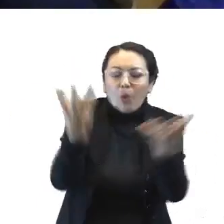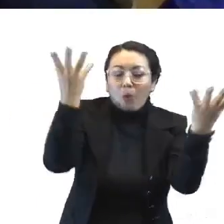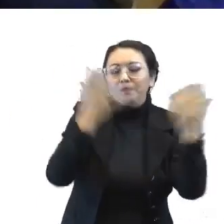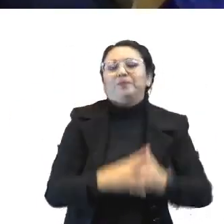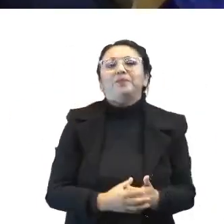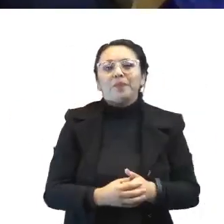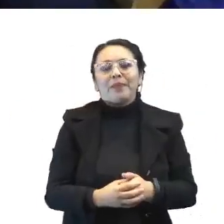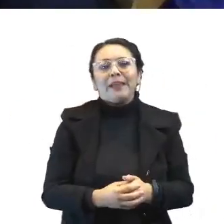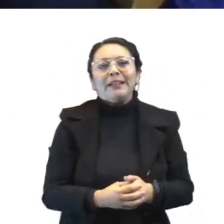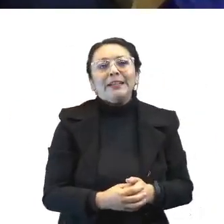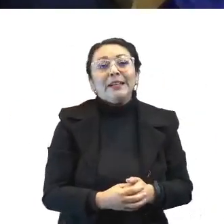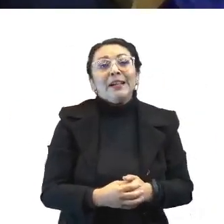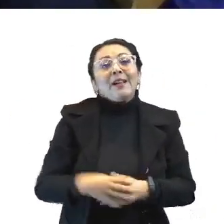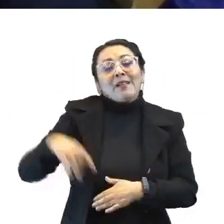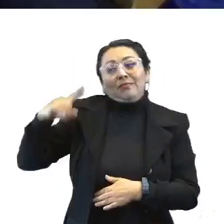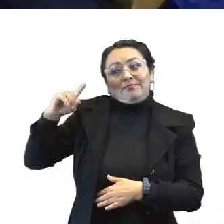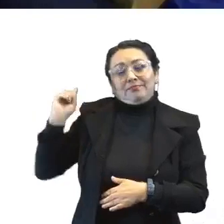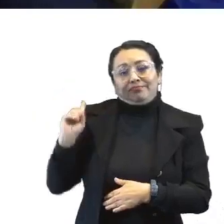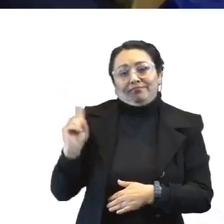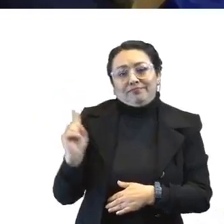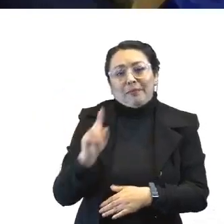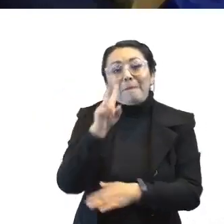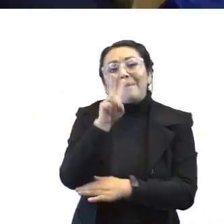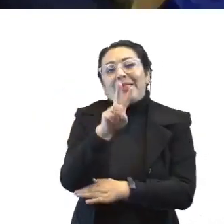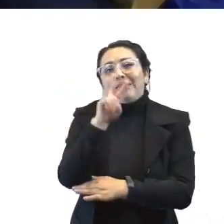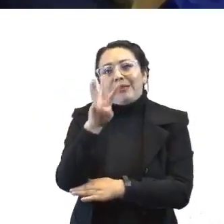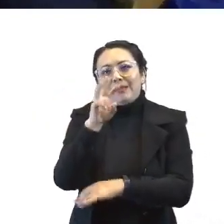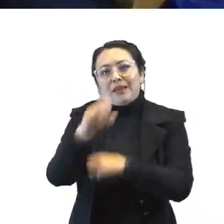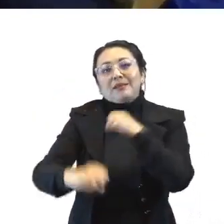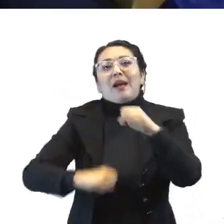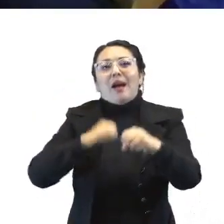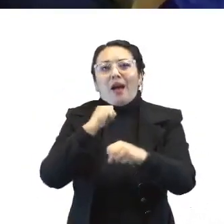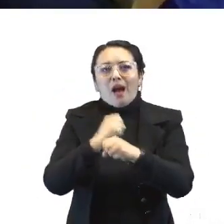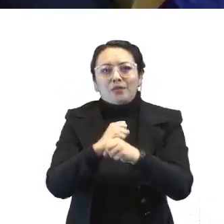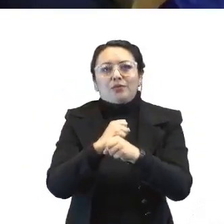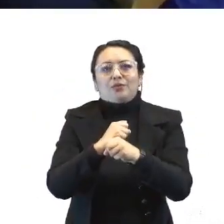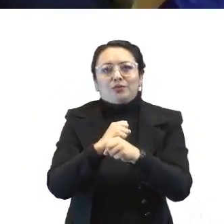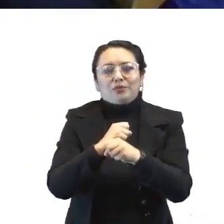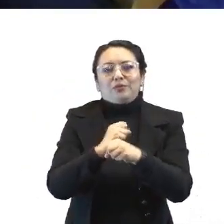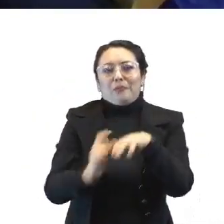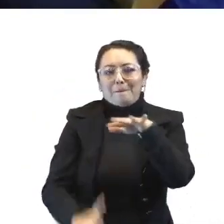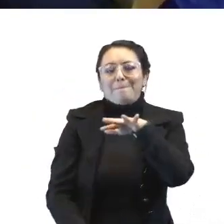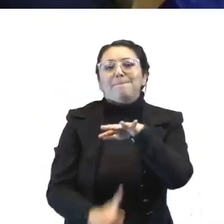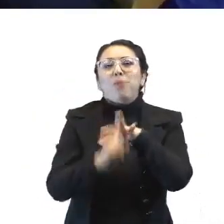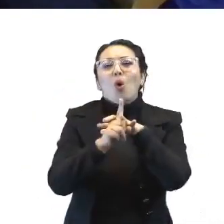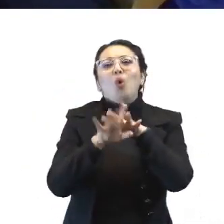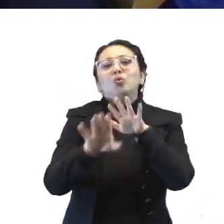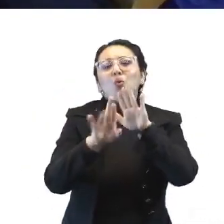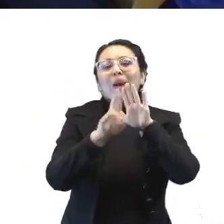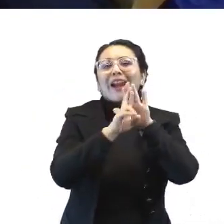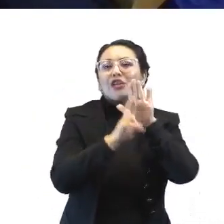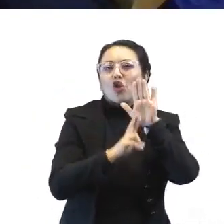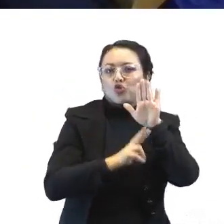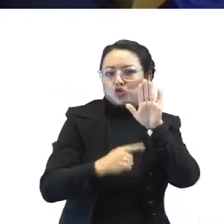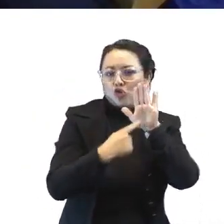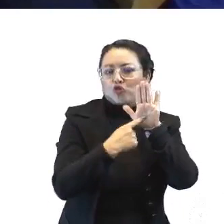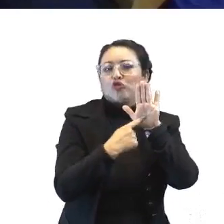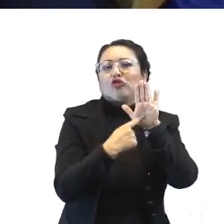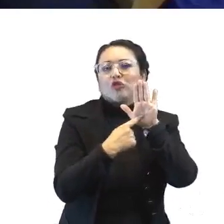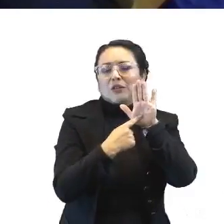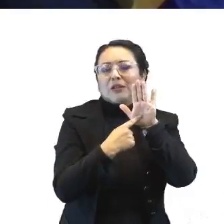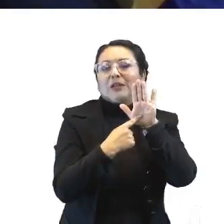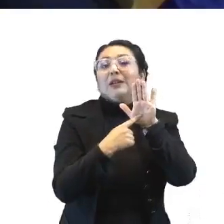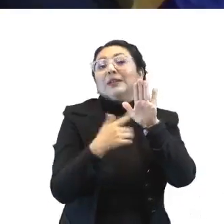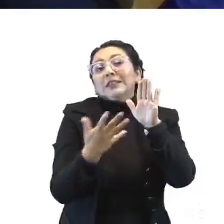han pasado 23 años desde que se emitió esta resolución y